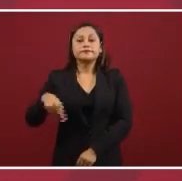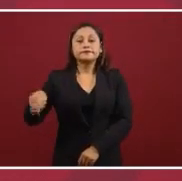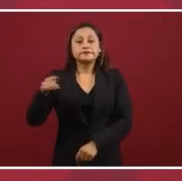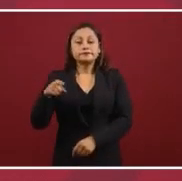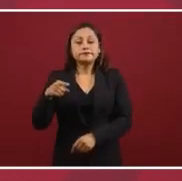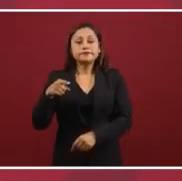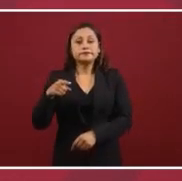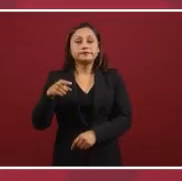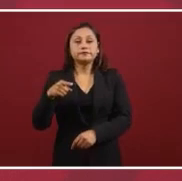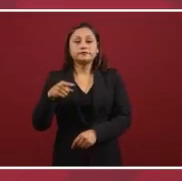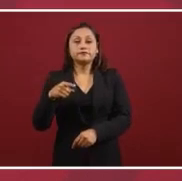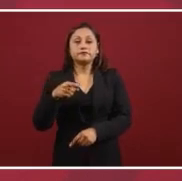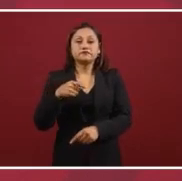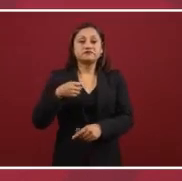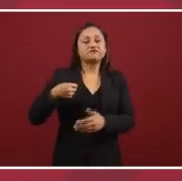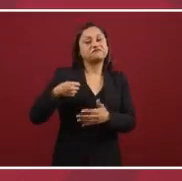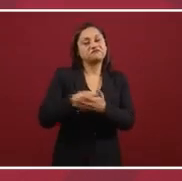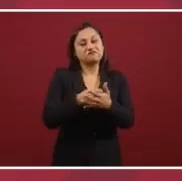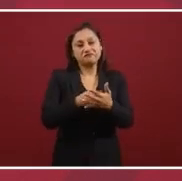atropellando